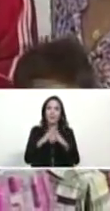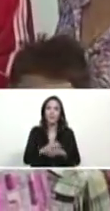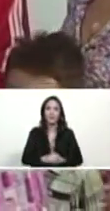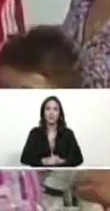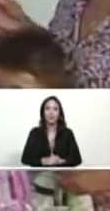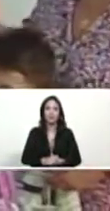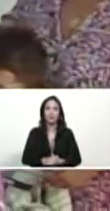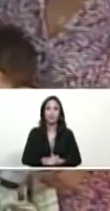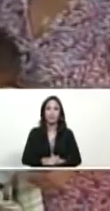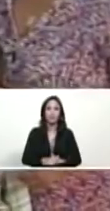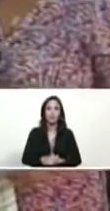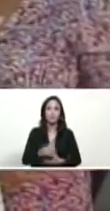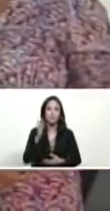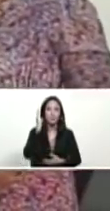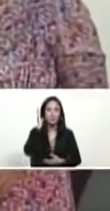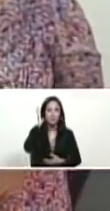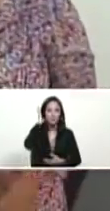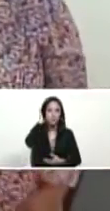hijos.